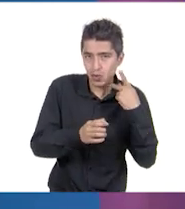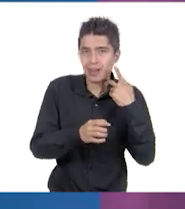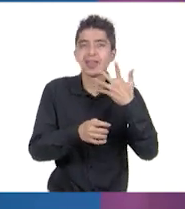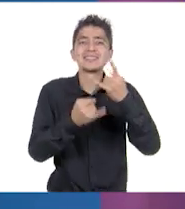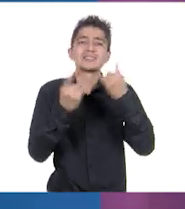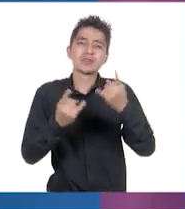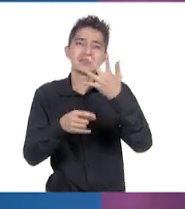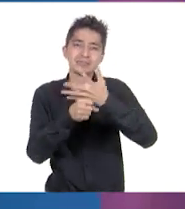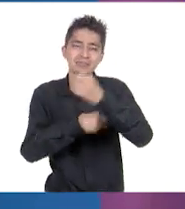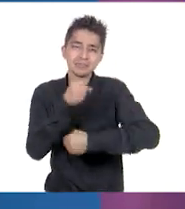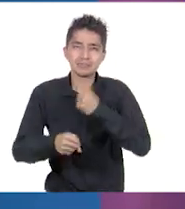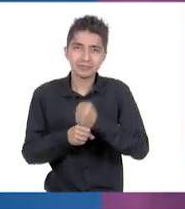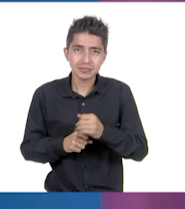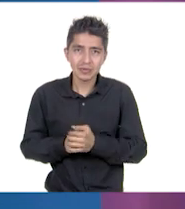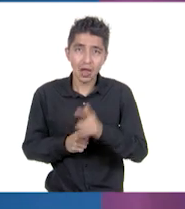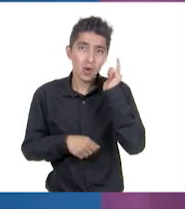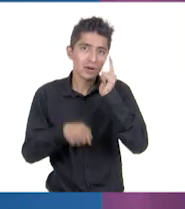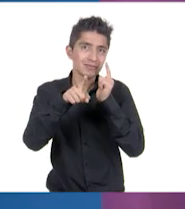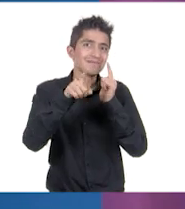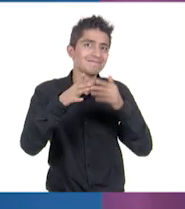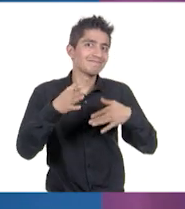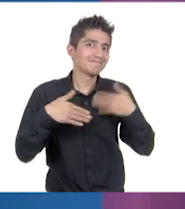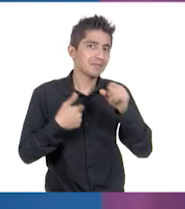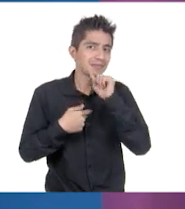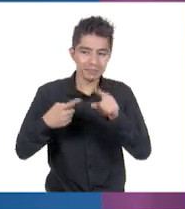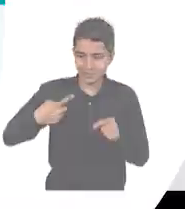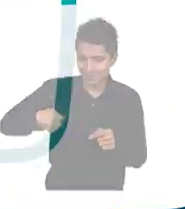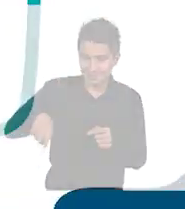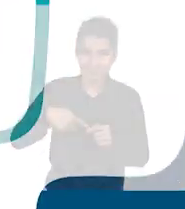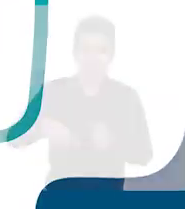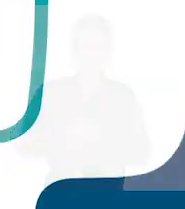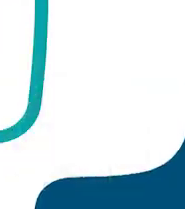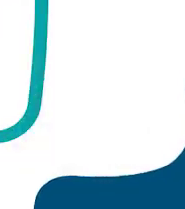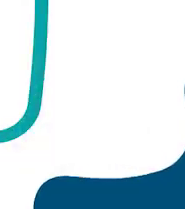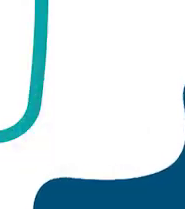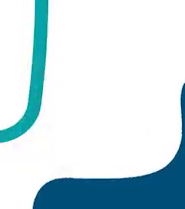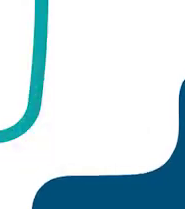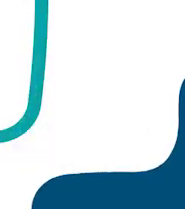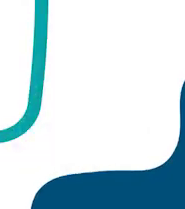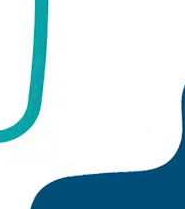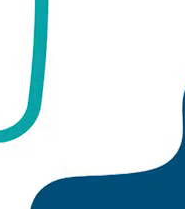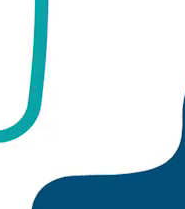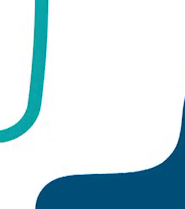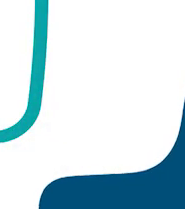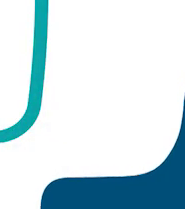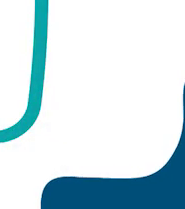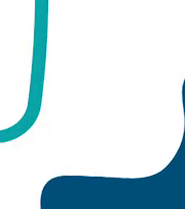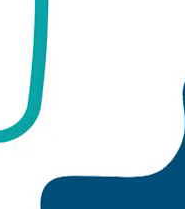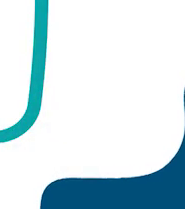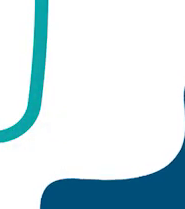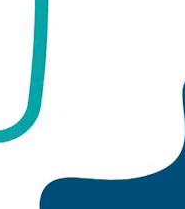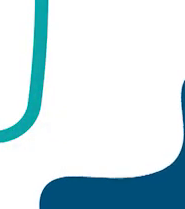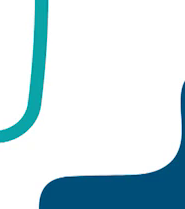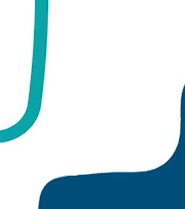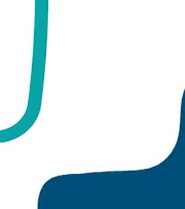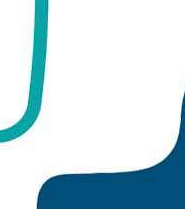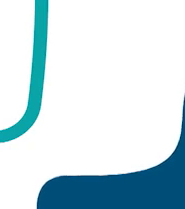grado. Espero lo hayan disfrutado tanto como nosotros. Vamos a la siguiente materia.